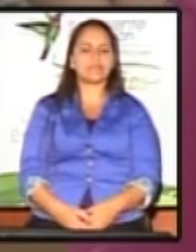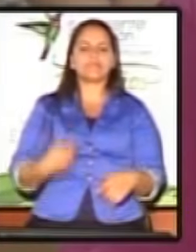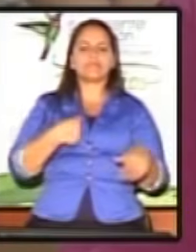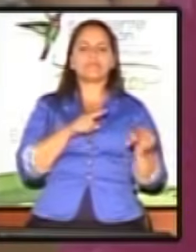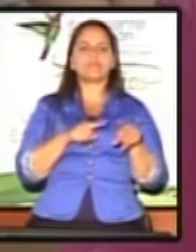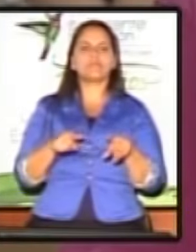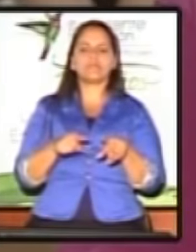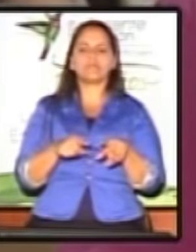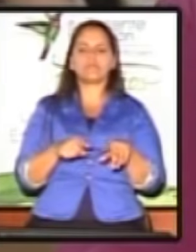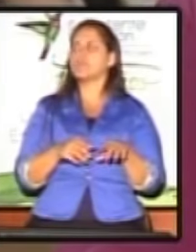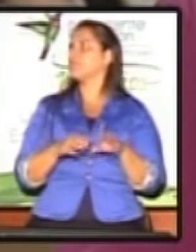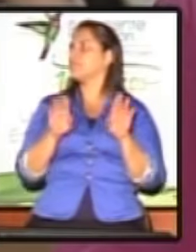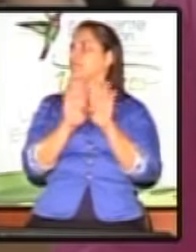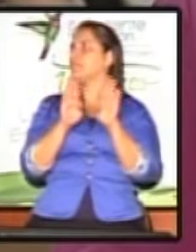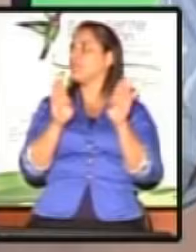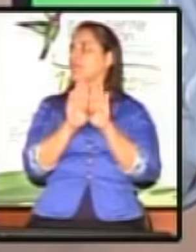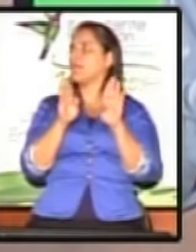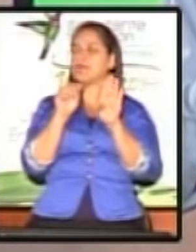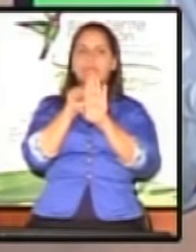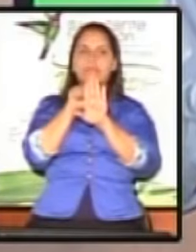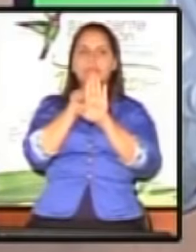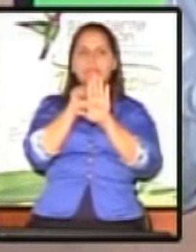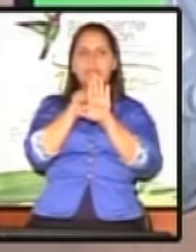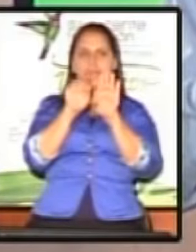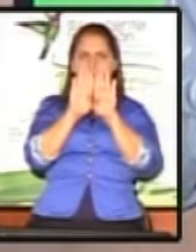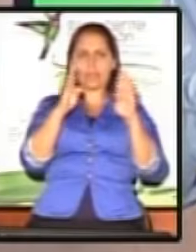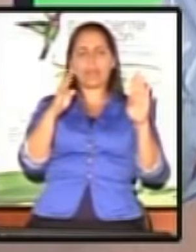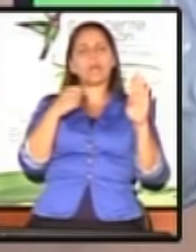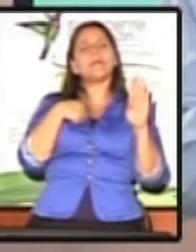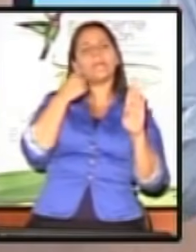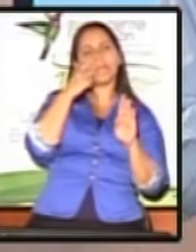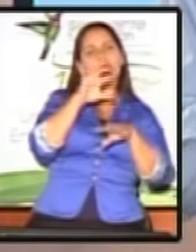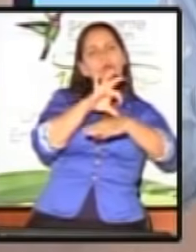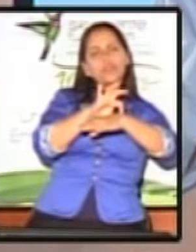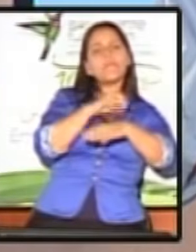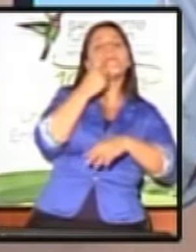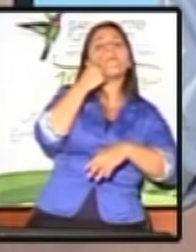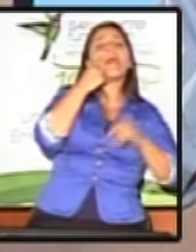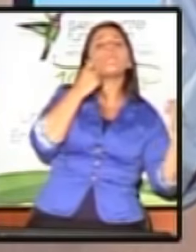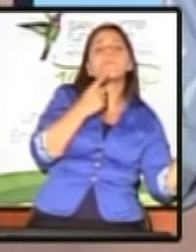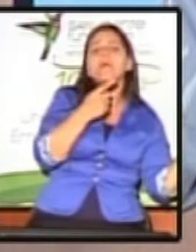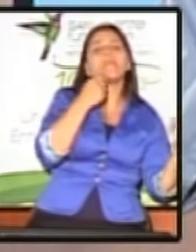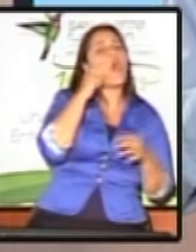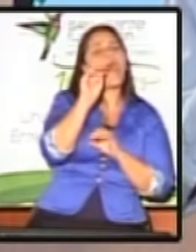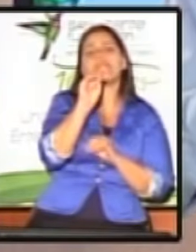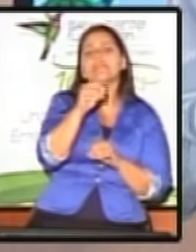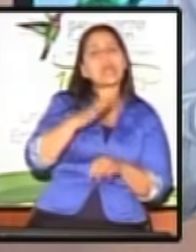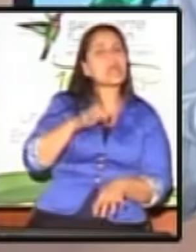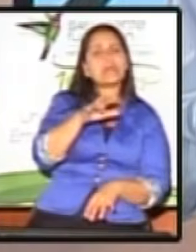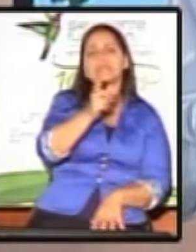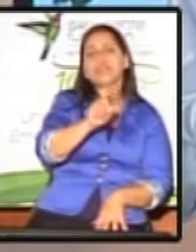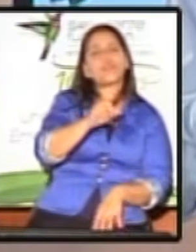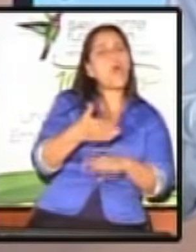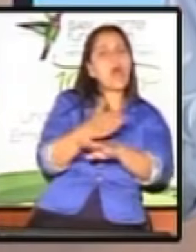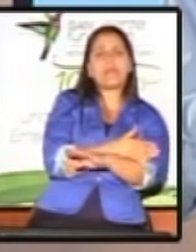beligerante, tocan la puerta en la mitad de una consulta, vea señor, mi papá viene aquí, pero vea, mucho cuidado, no le vaya a decir que se muere